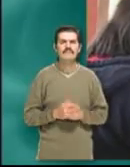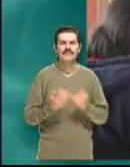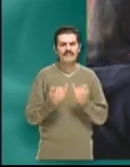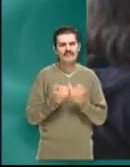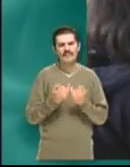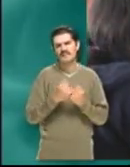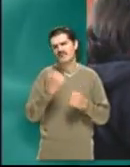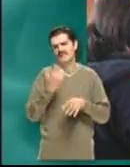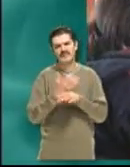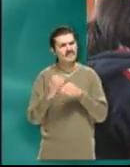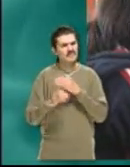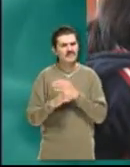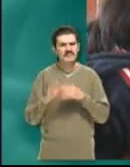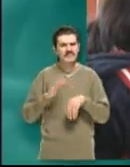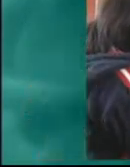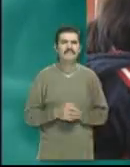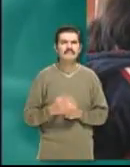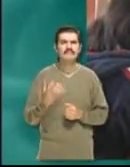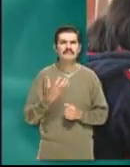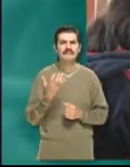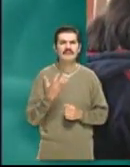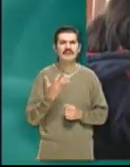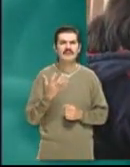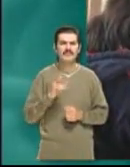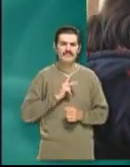También varias cosas más.